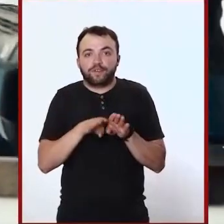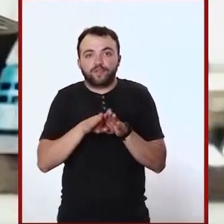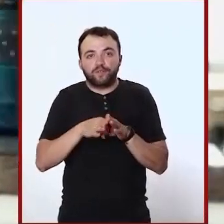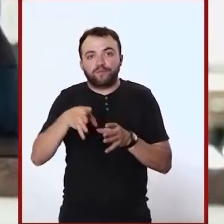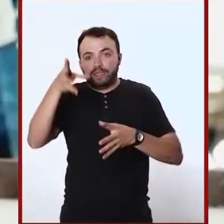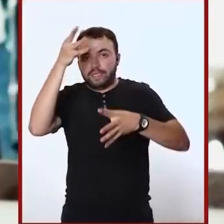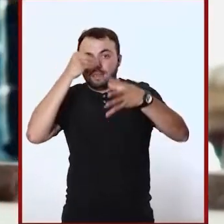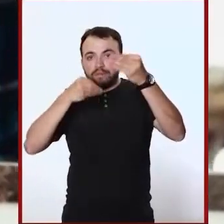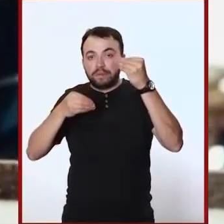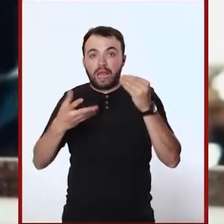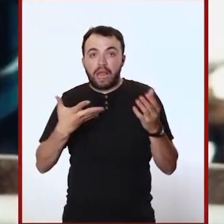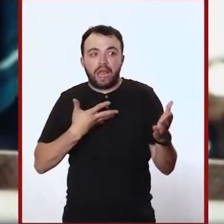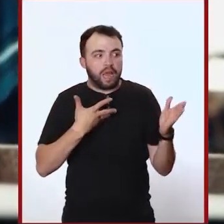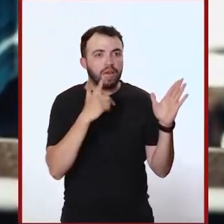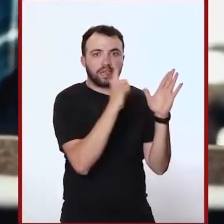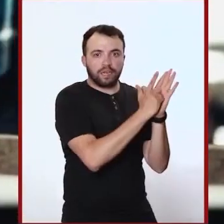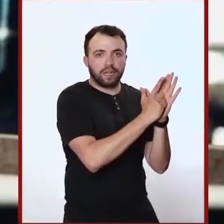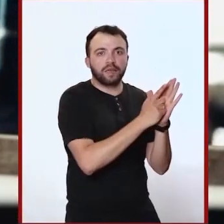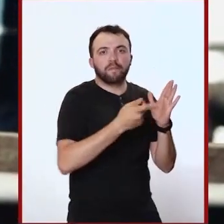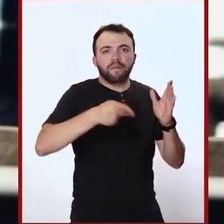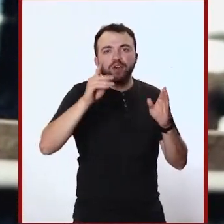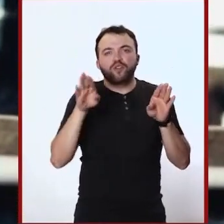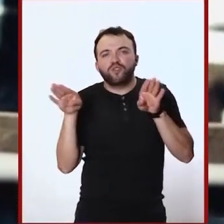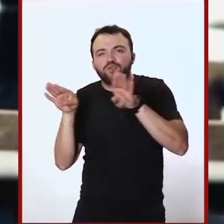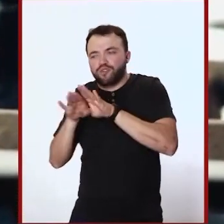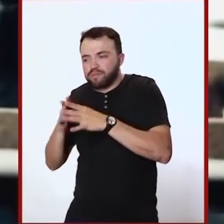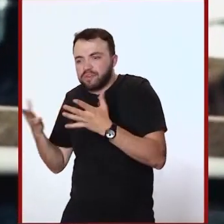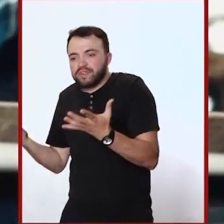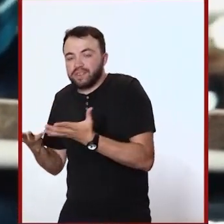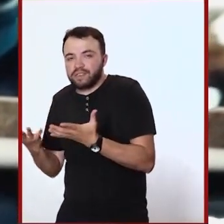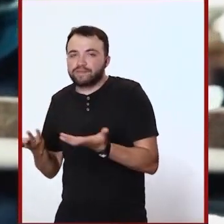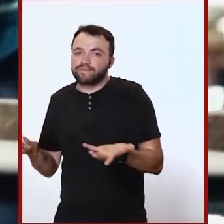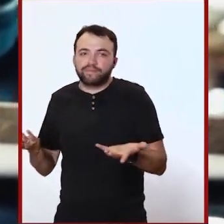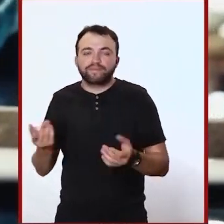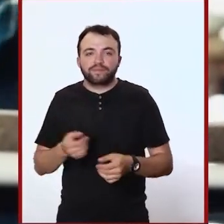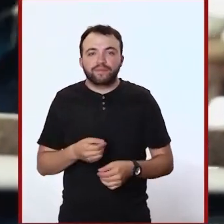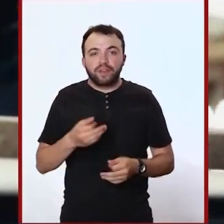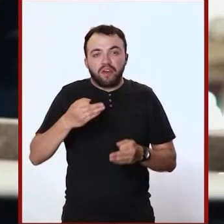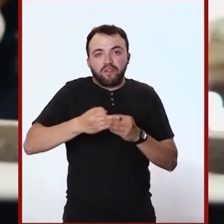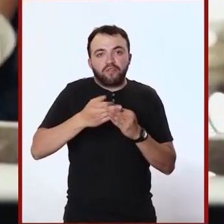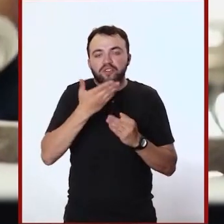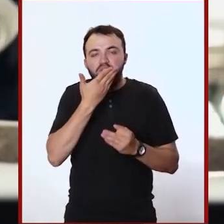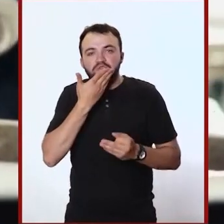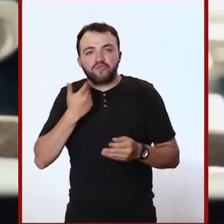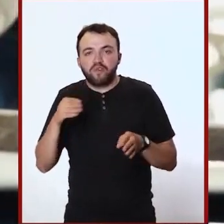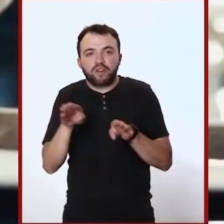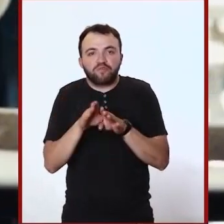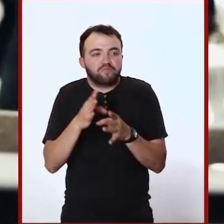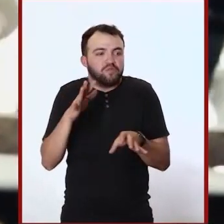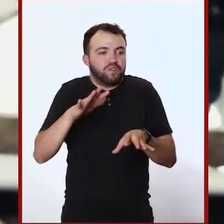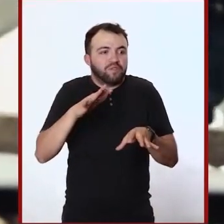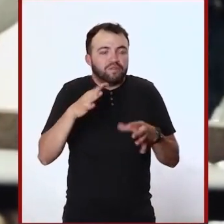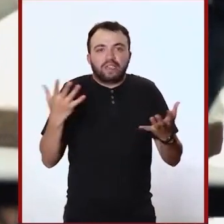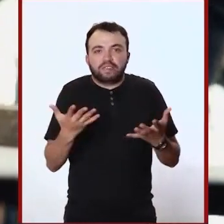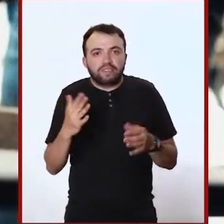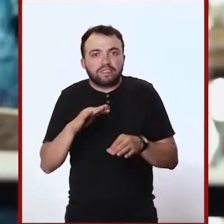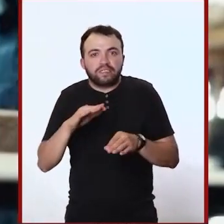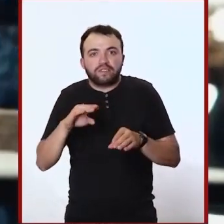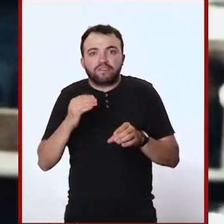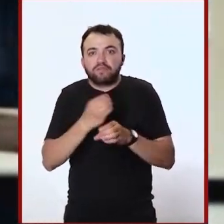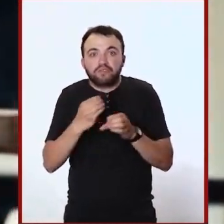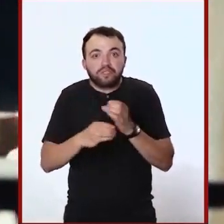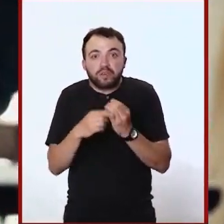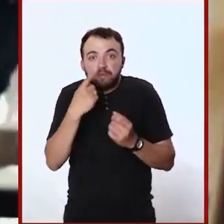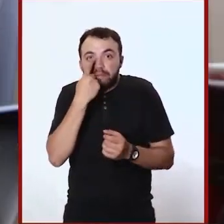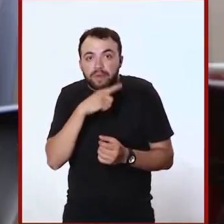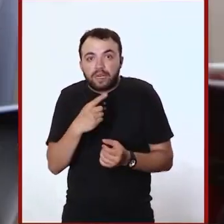¿no? Que al ser ignorado, pues bueno, también vemos las consecuencias en que no hay los mecanismos adecuados todavía para garantizar